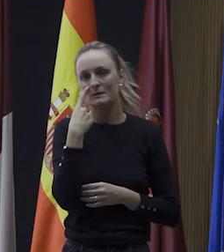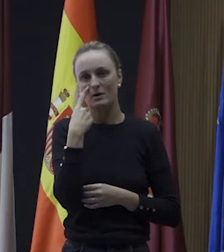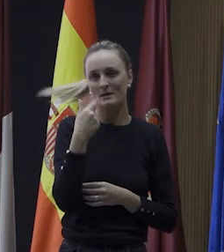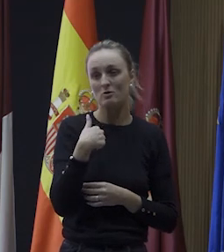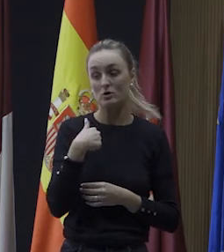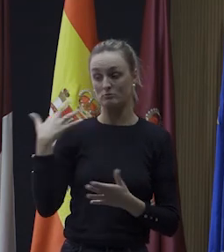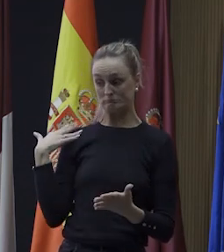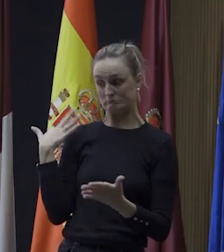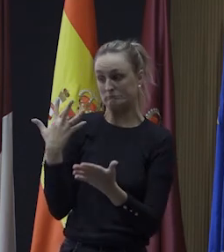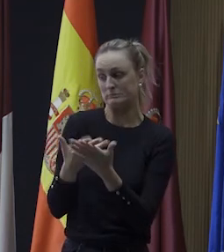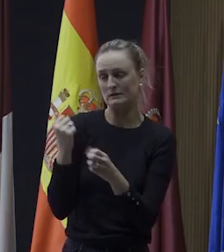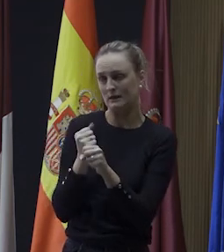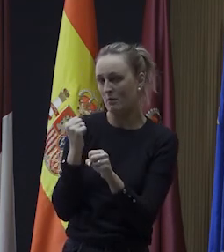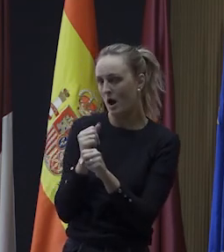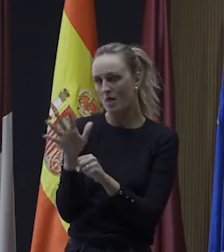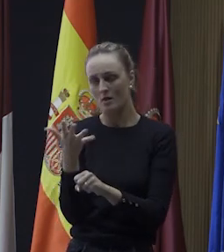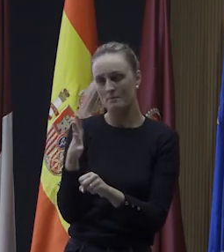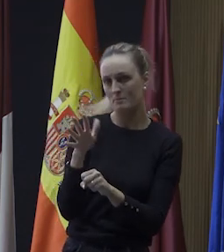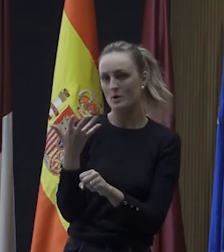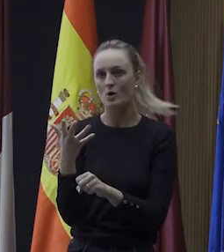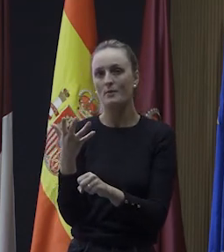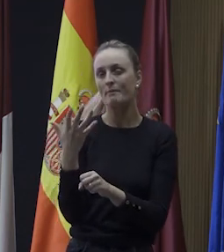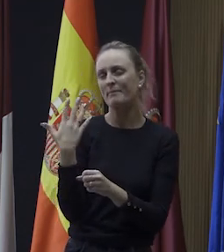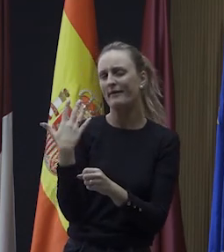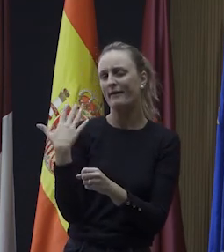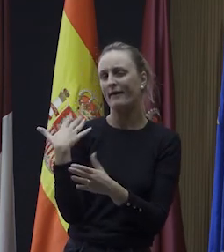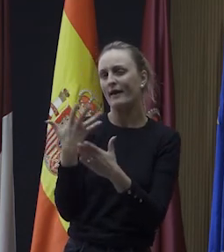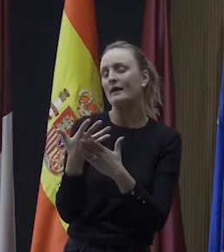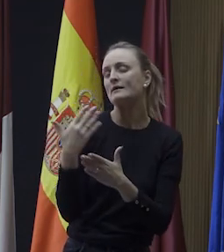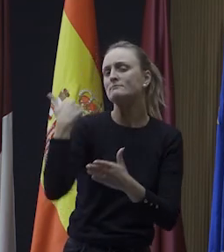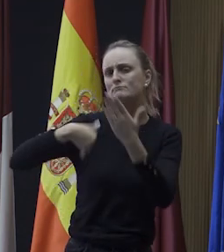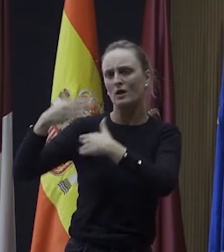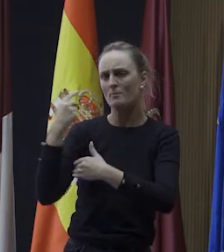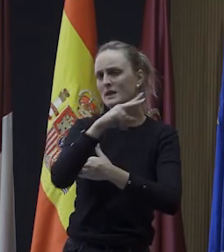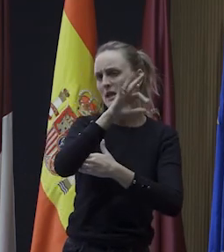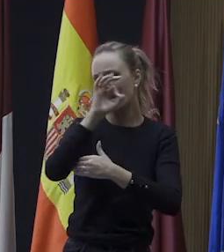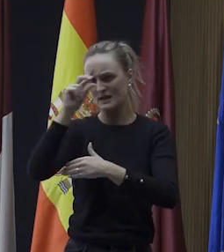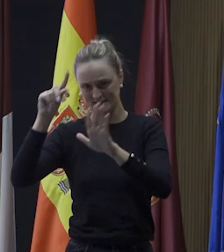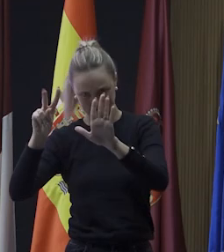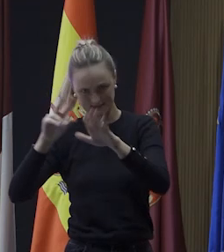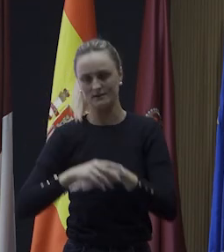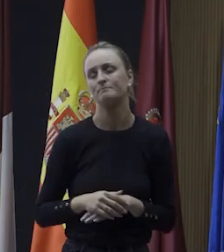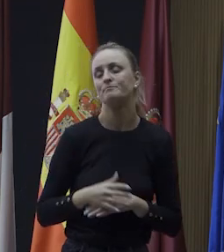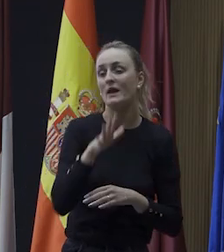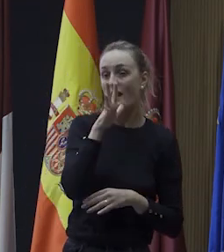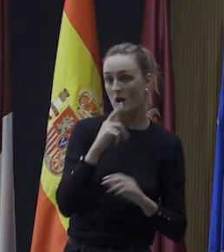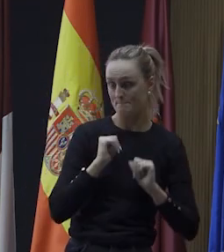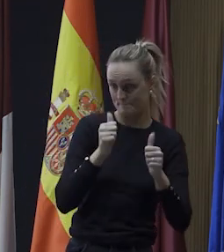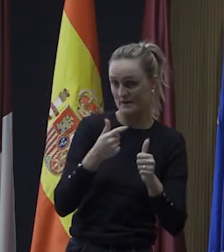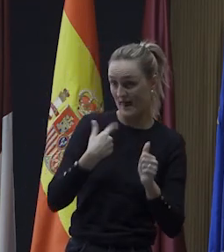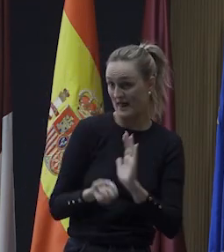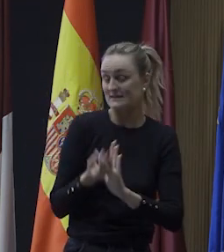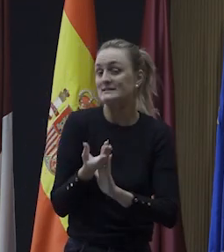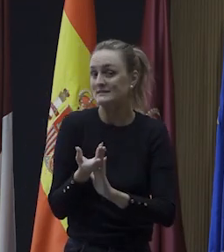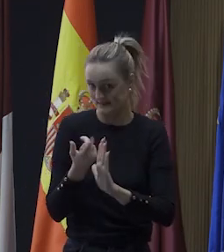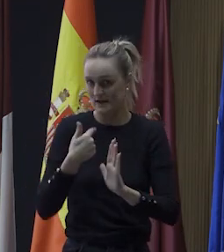llevo dedicando, pues como decía, desde el 2007. Para comenzar la